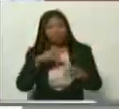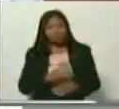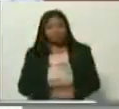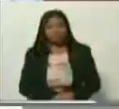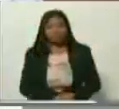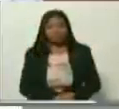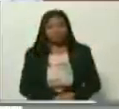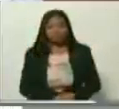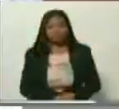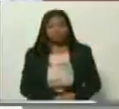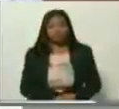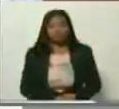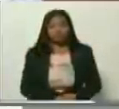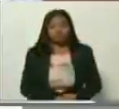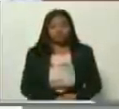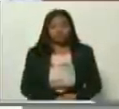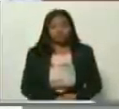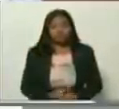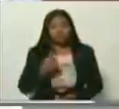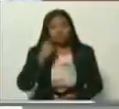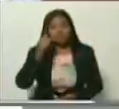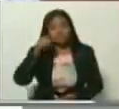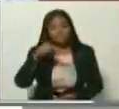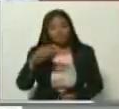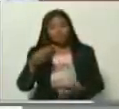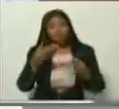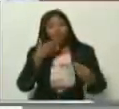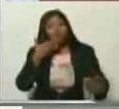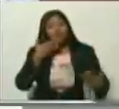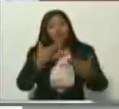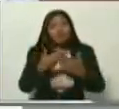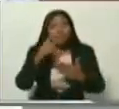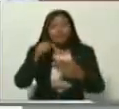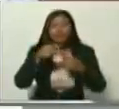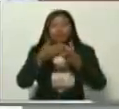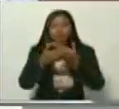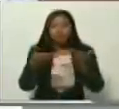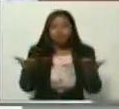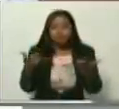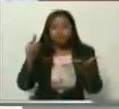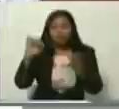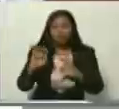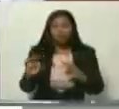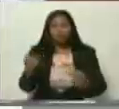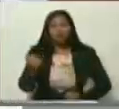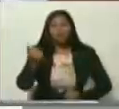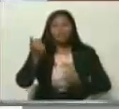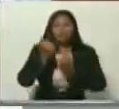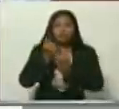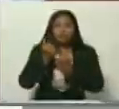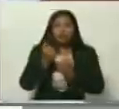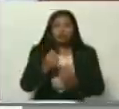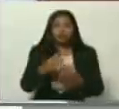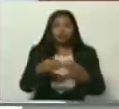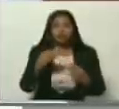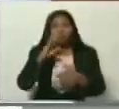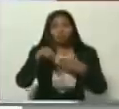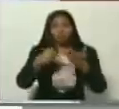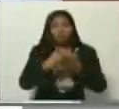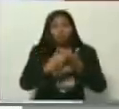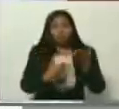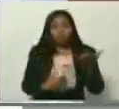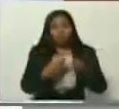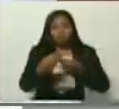y desde luego agradecer a todos aquellos que apoyaron mi propuesta